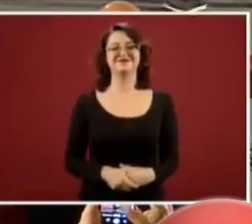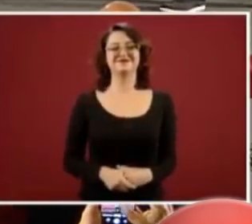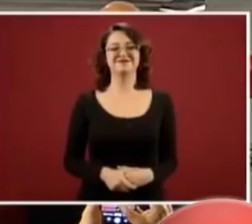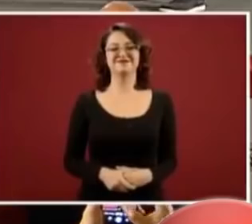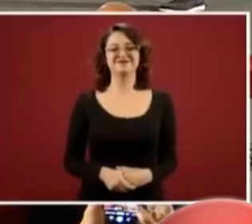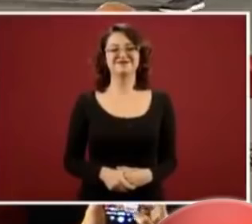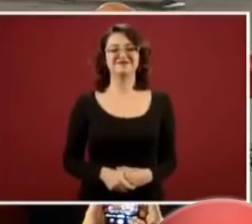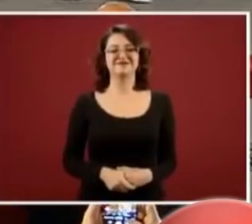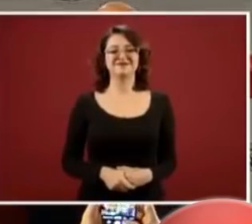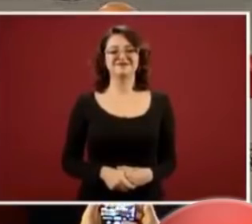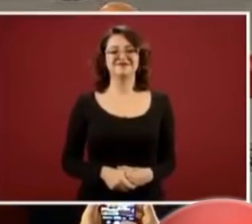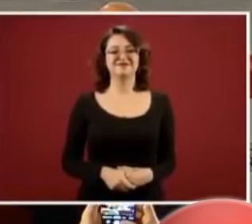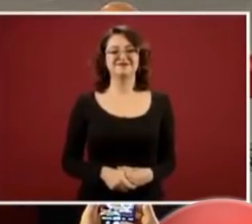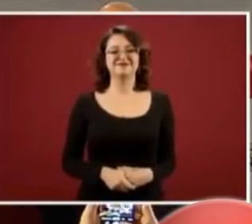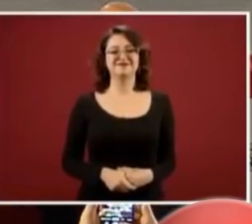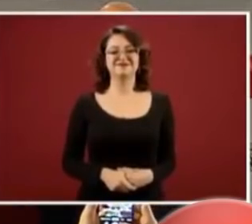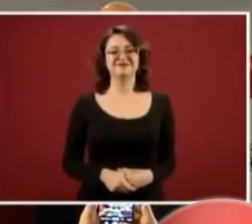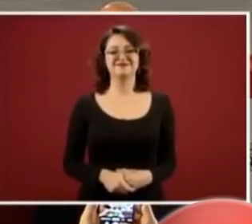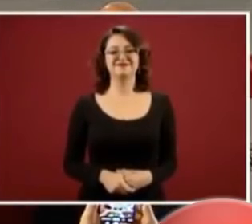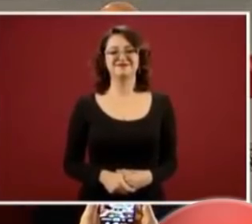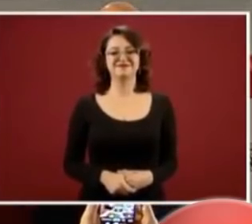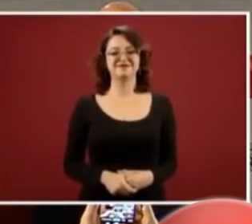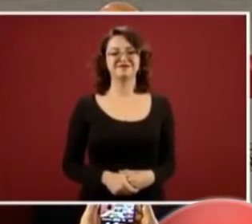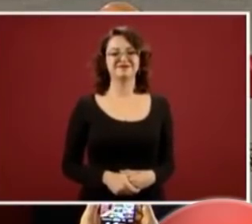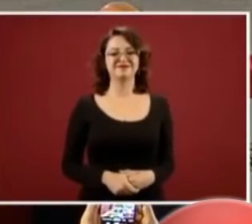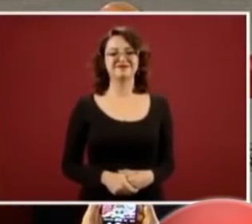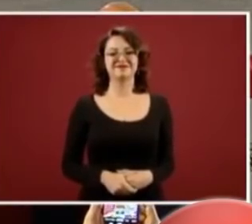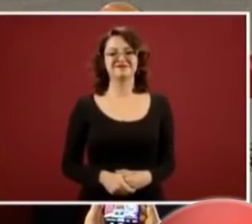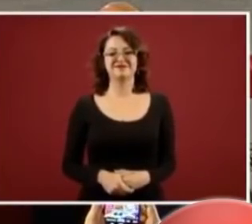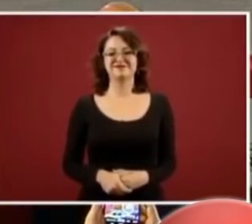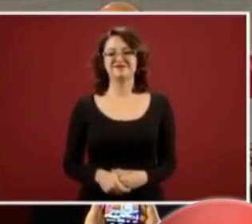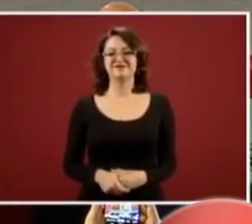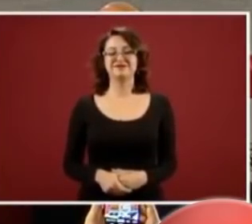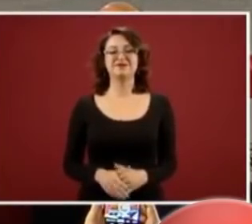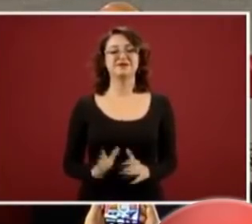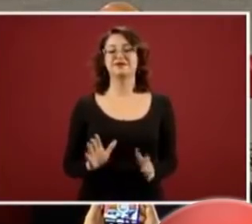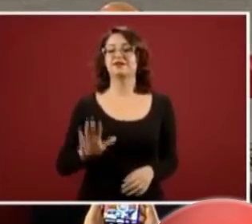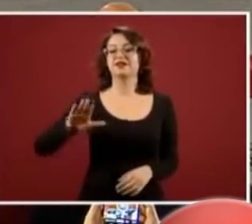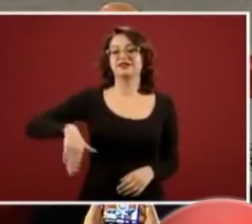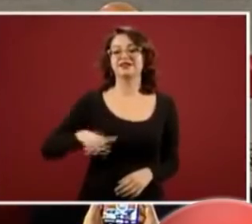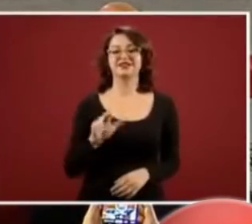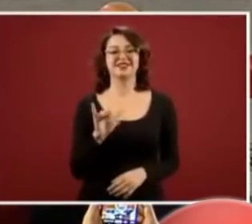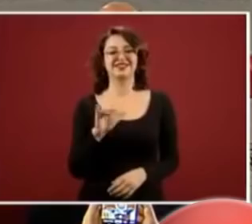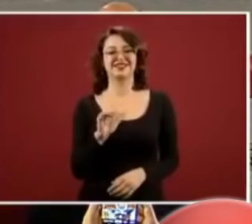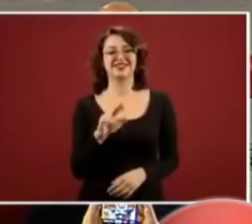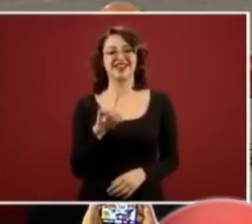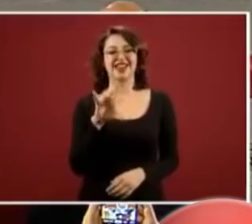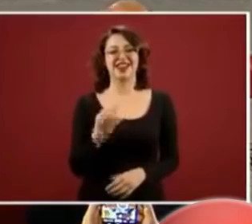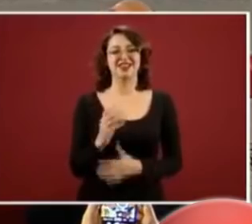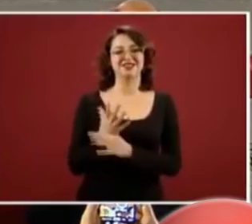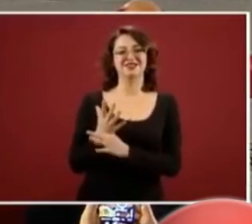así lo acaba de decir Ricardo. Bueno,